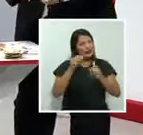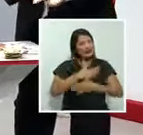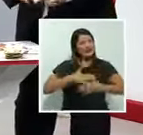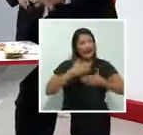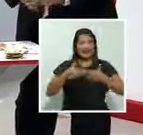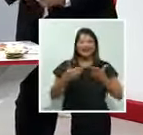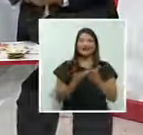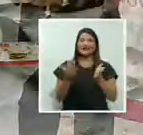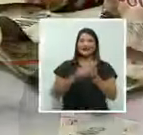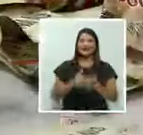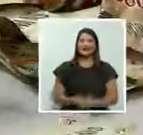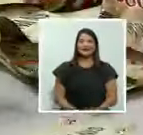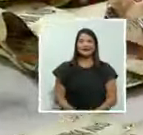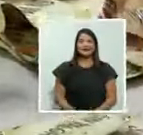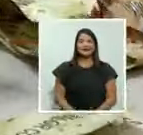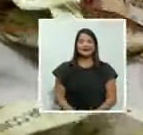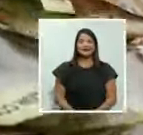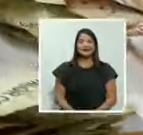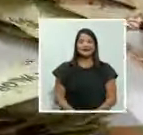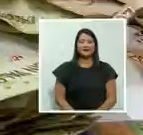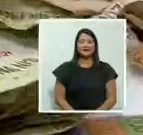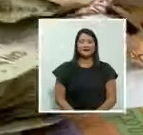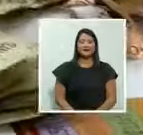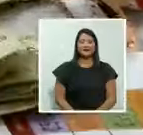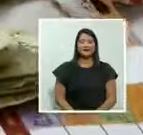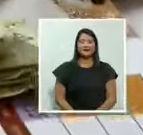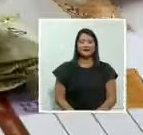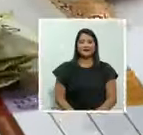Ya casi volvemos. No le quedó ningún.